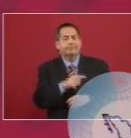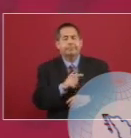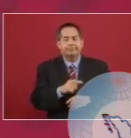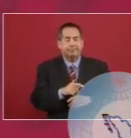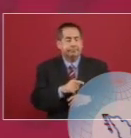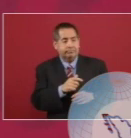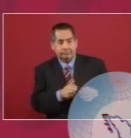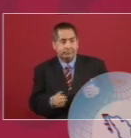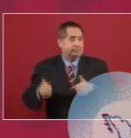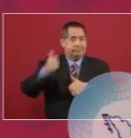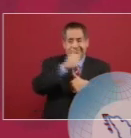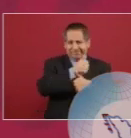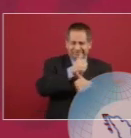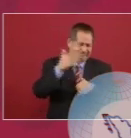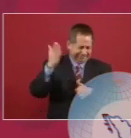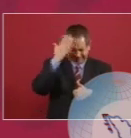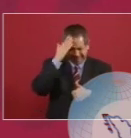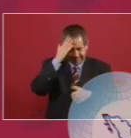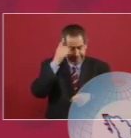arriba